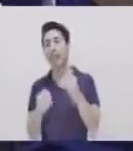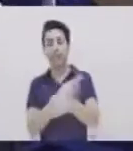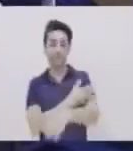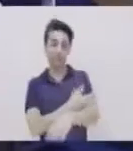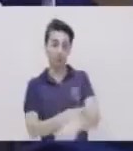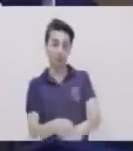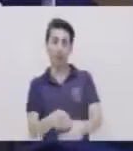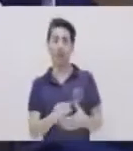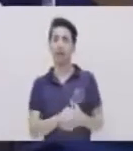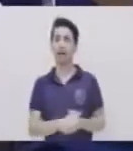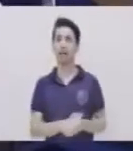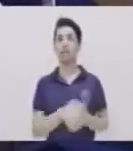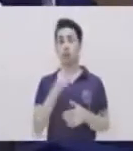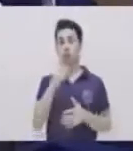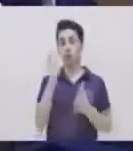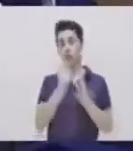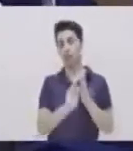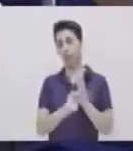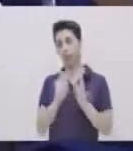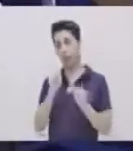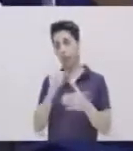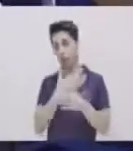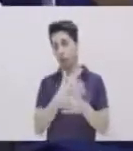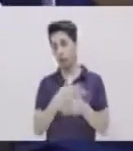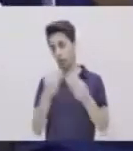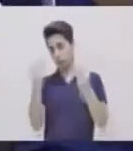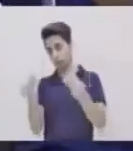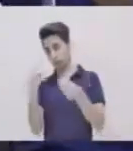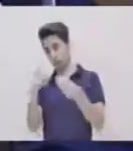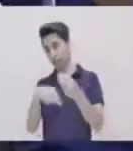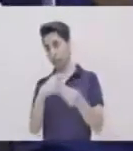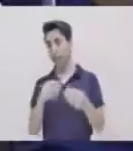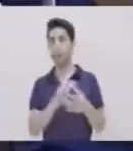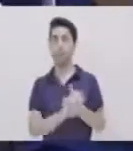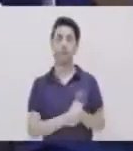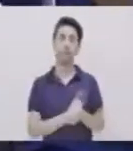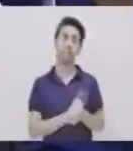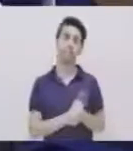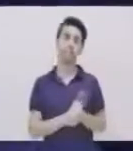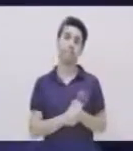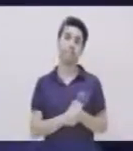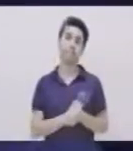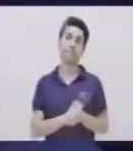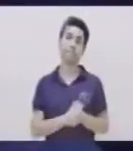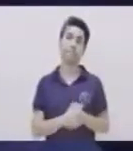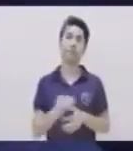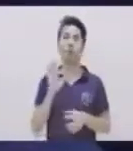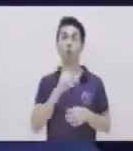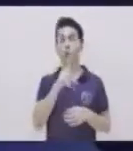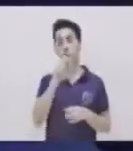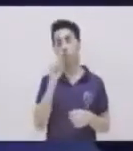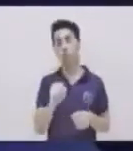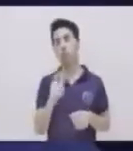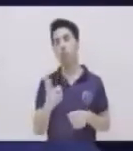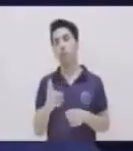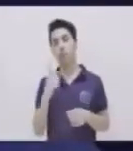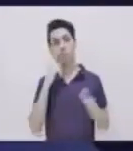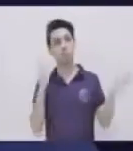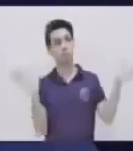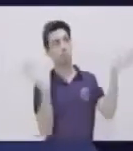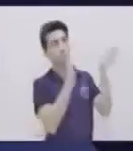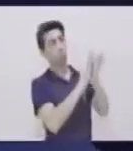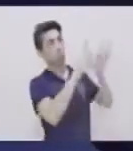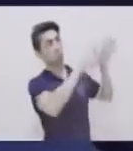historia y tu dibujo compartes con tus familiares o puedes